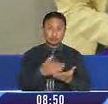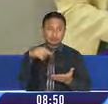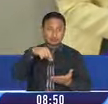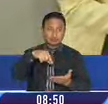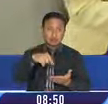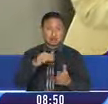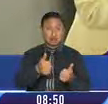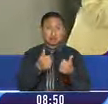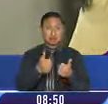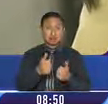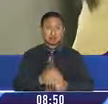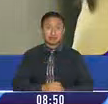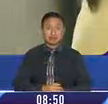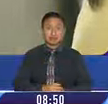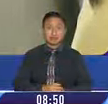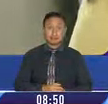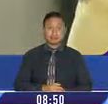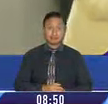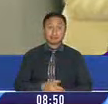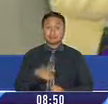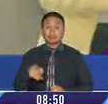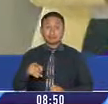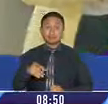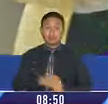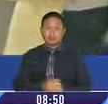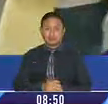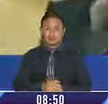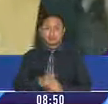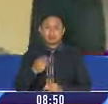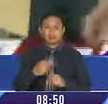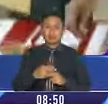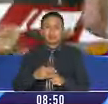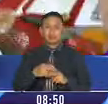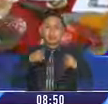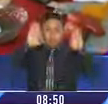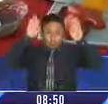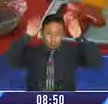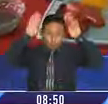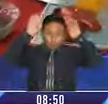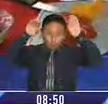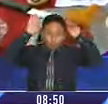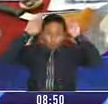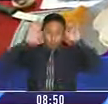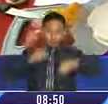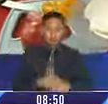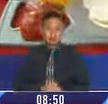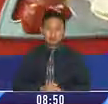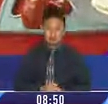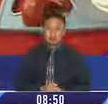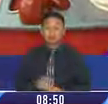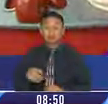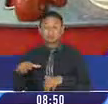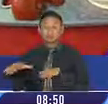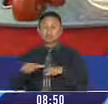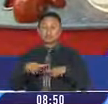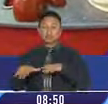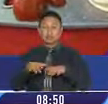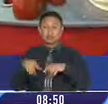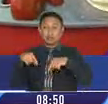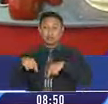es nutritiva. ¿Sí? El burrito. Vamos con el burrito. Súper rapidito. Así también aprovechamos, hablando con el coordinador